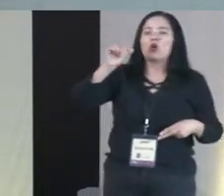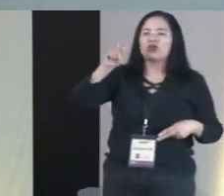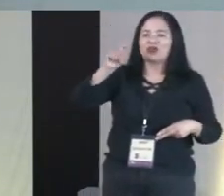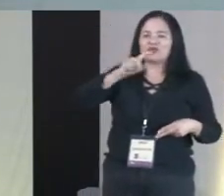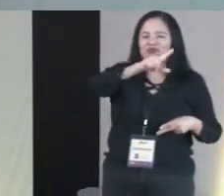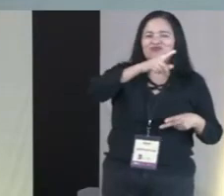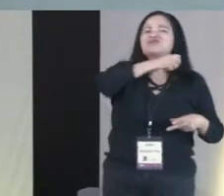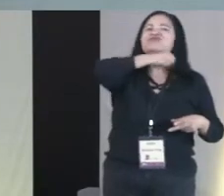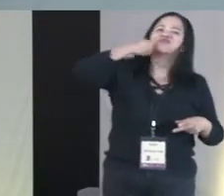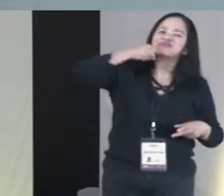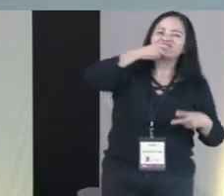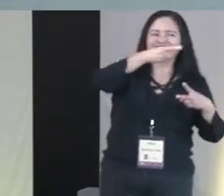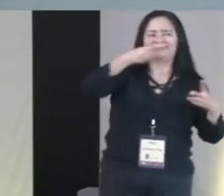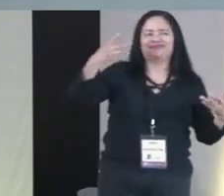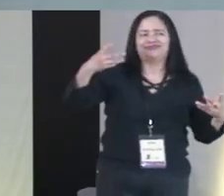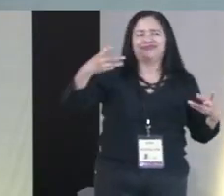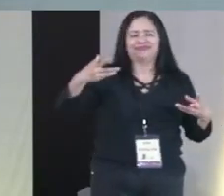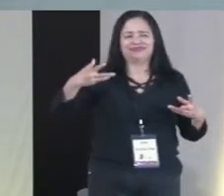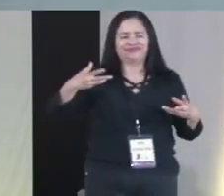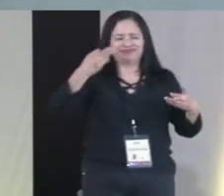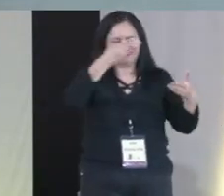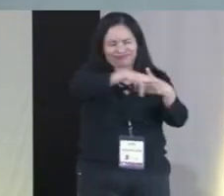de Usumacinta.